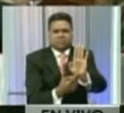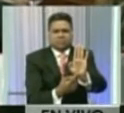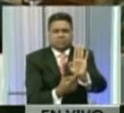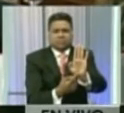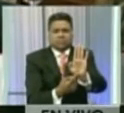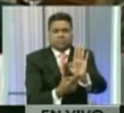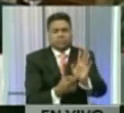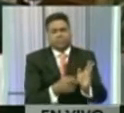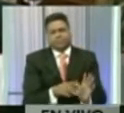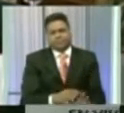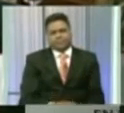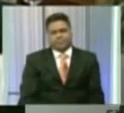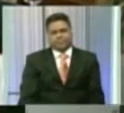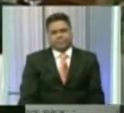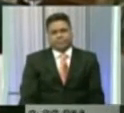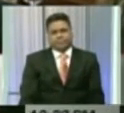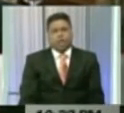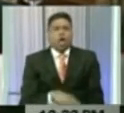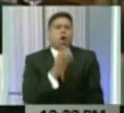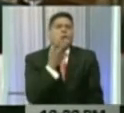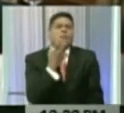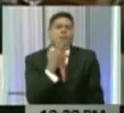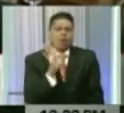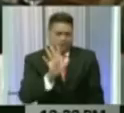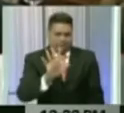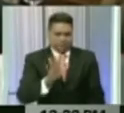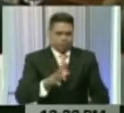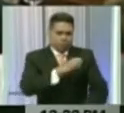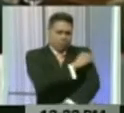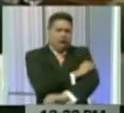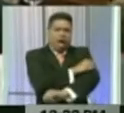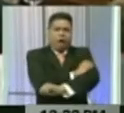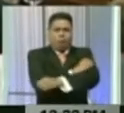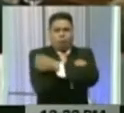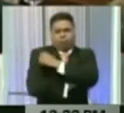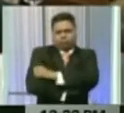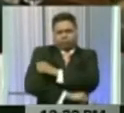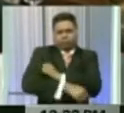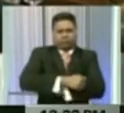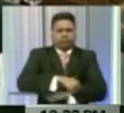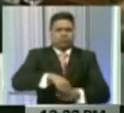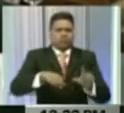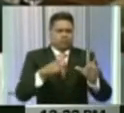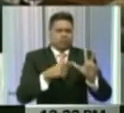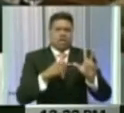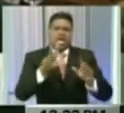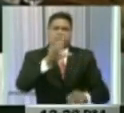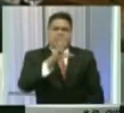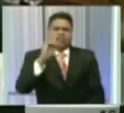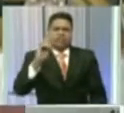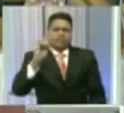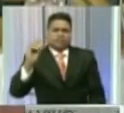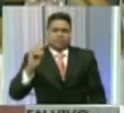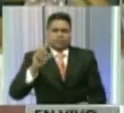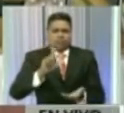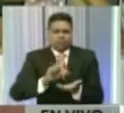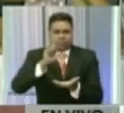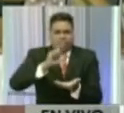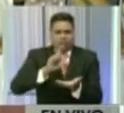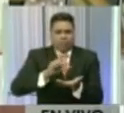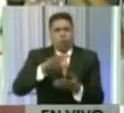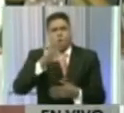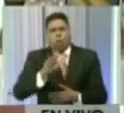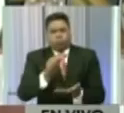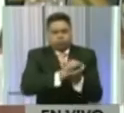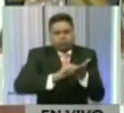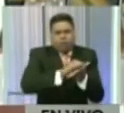Si tú tienes jabón de 300 gramos, o lavaplato de 500,